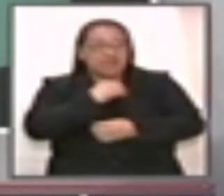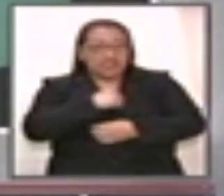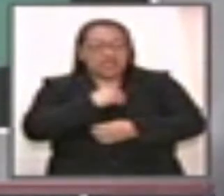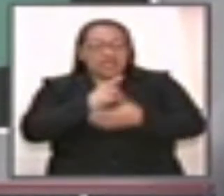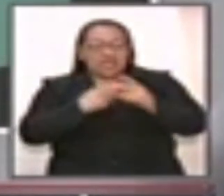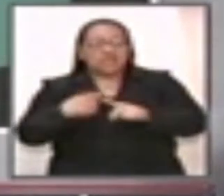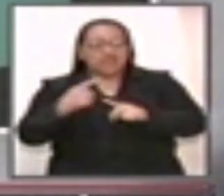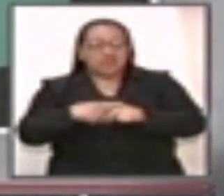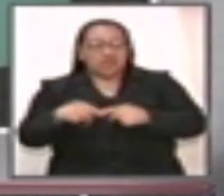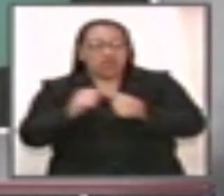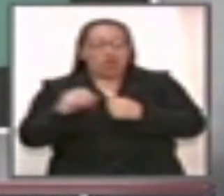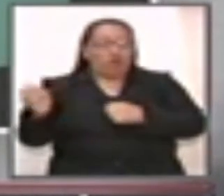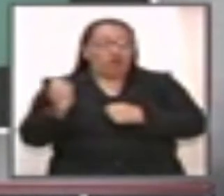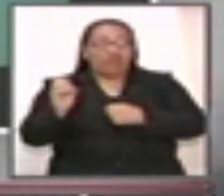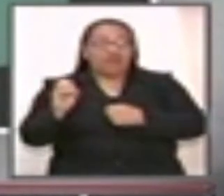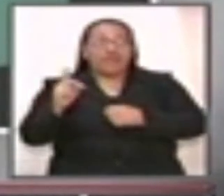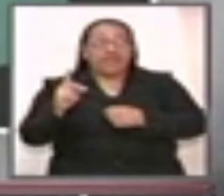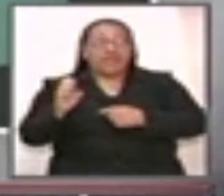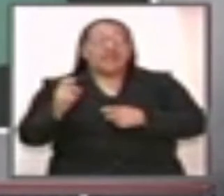que es diversificar la oferta,